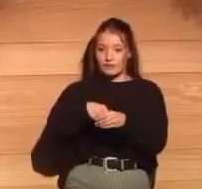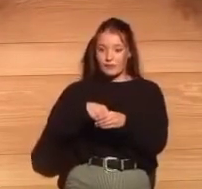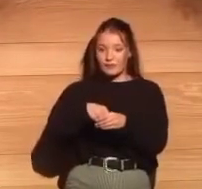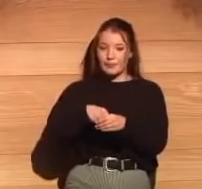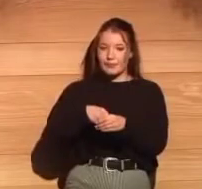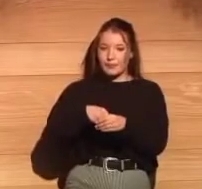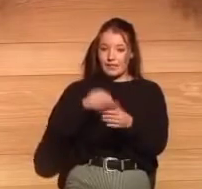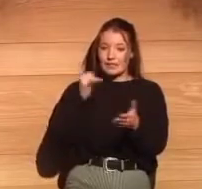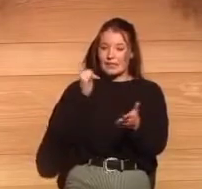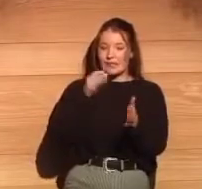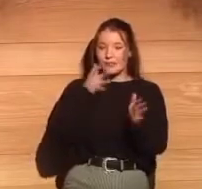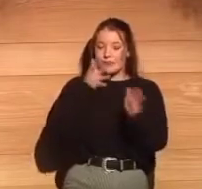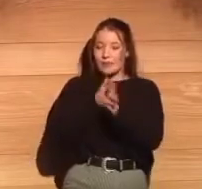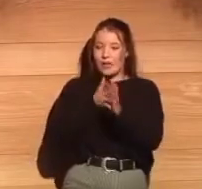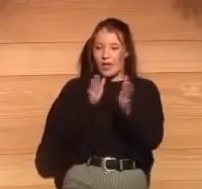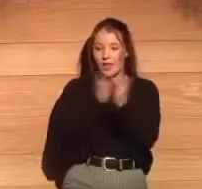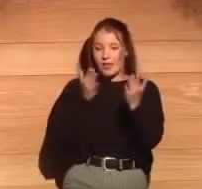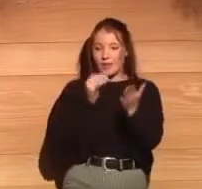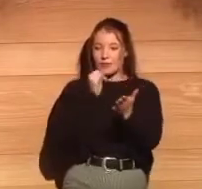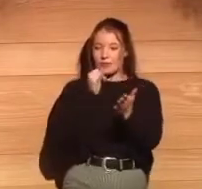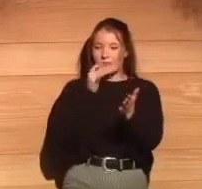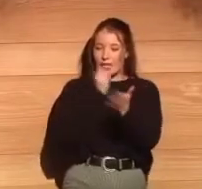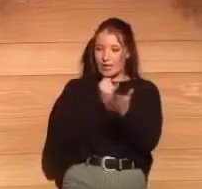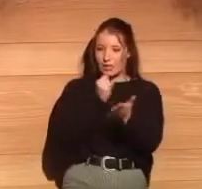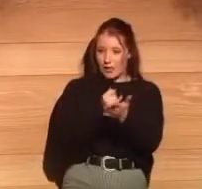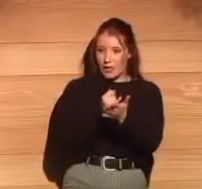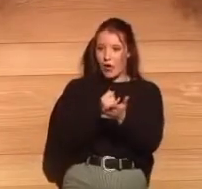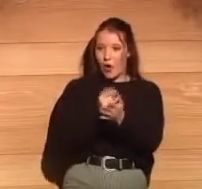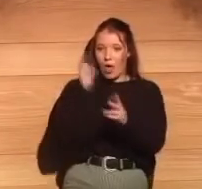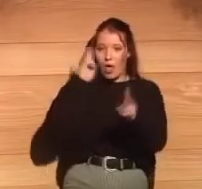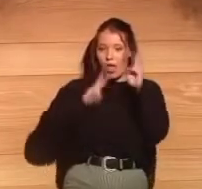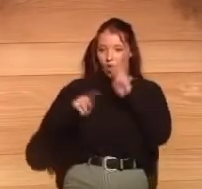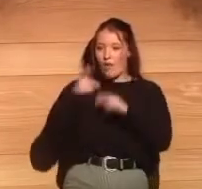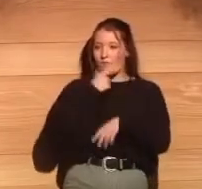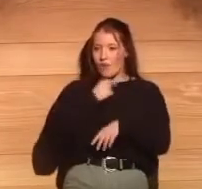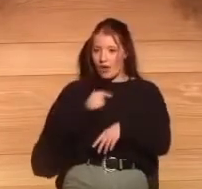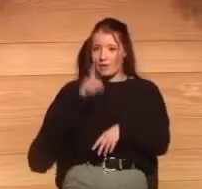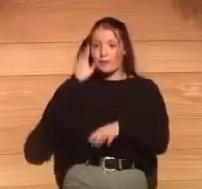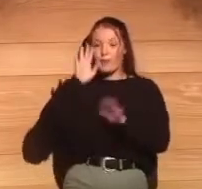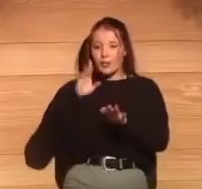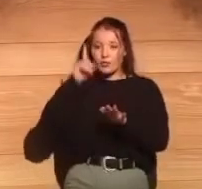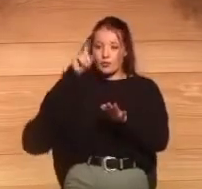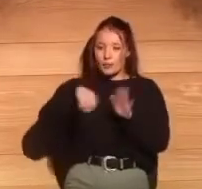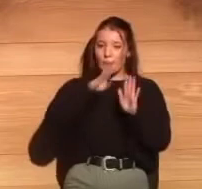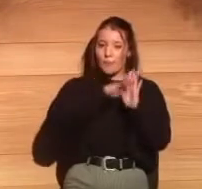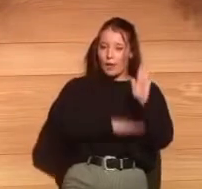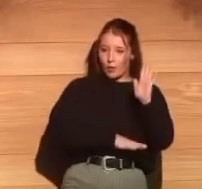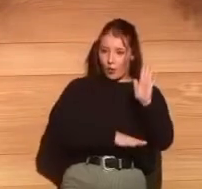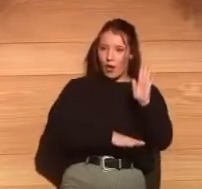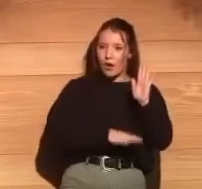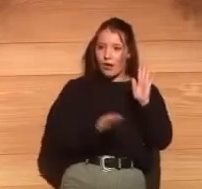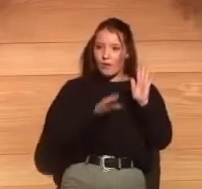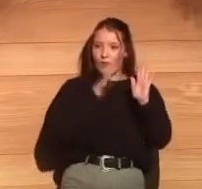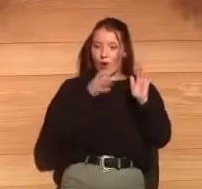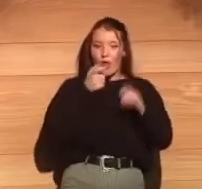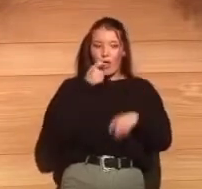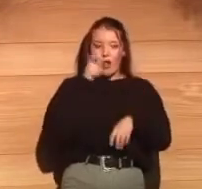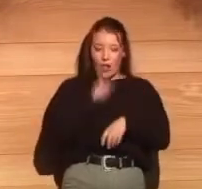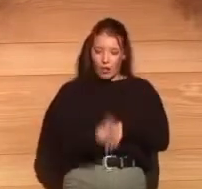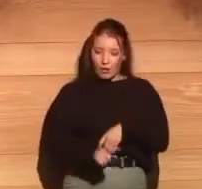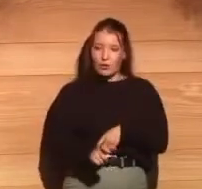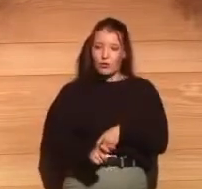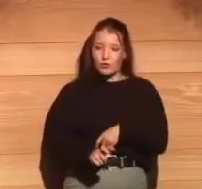o sea, a pesar de que es un ensayo que se lee casi como un thriller, también es un manual, ¿no? Porque trae un desglose